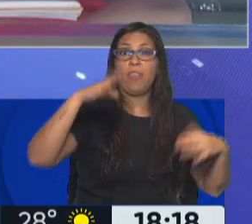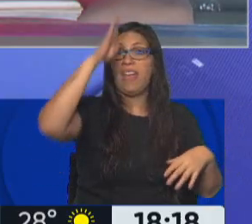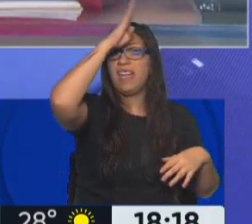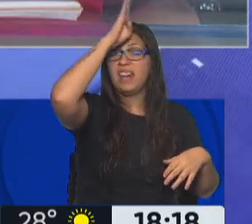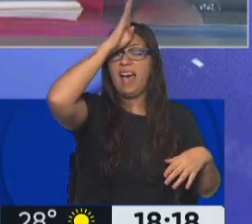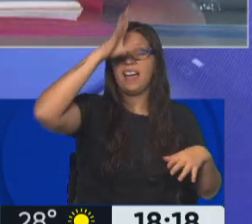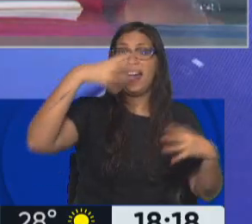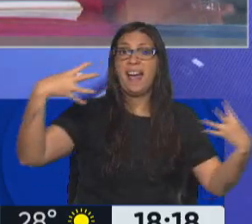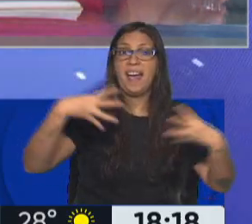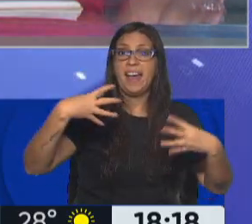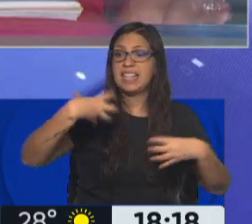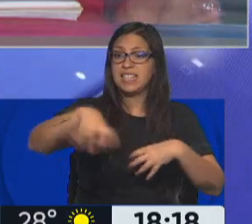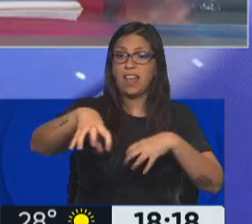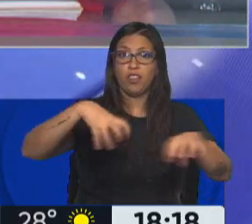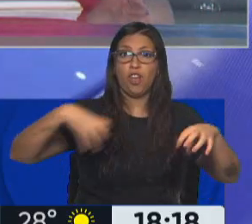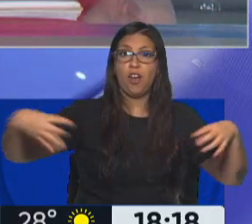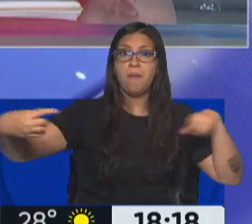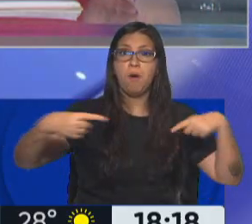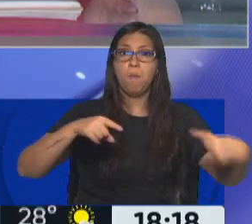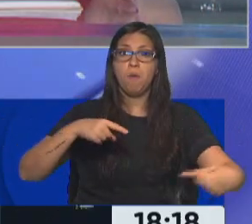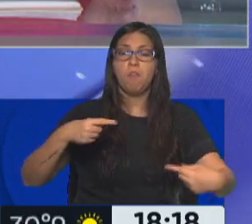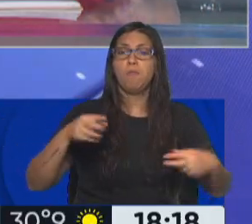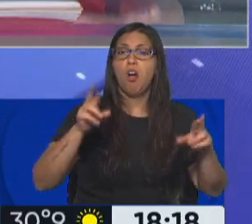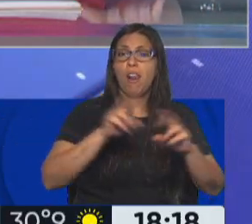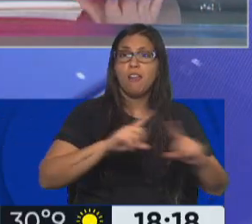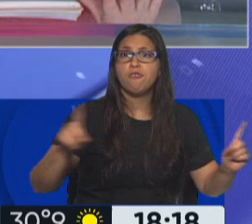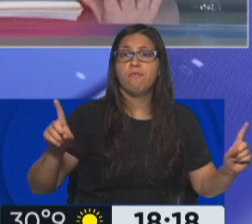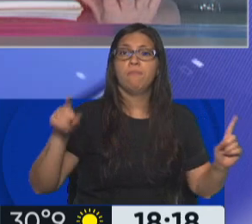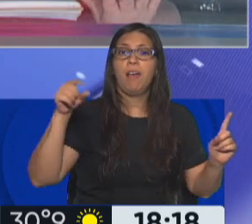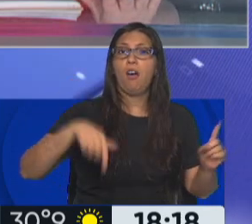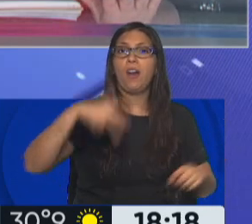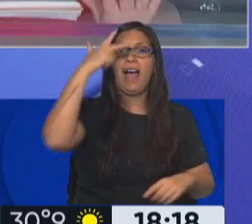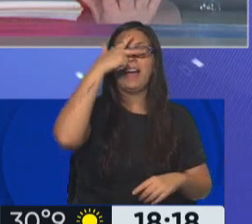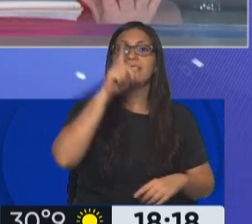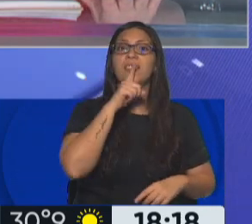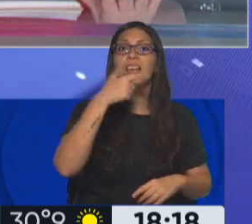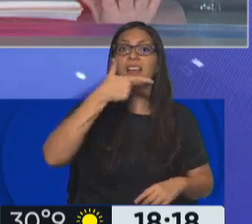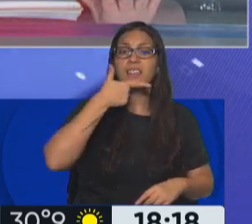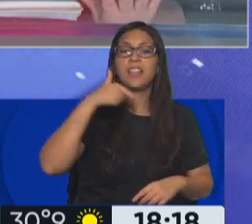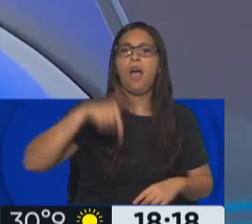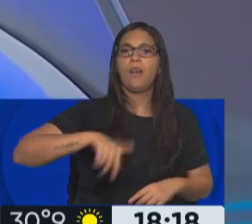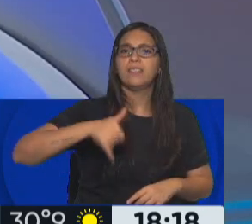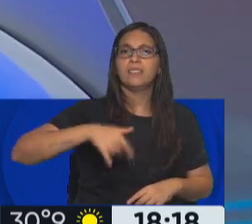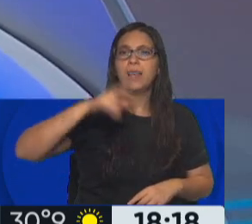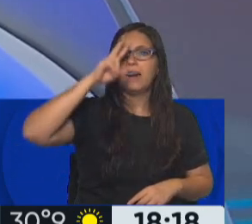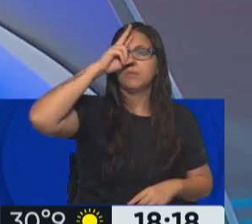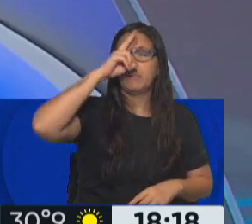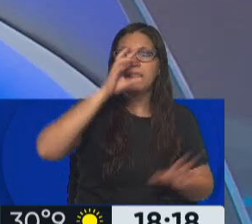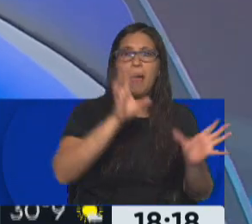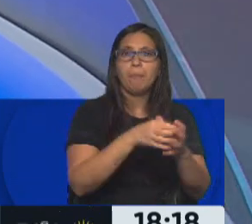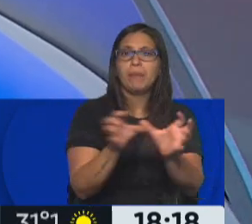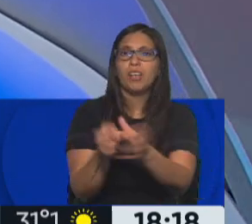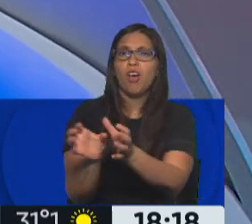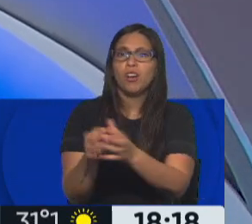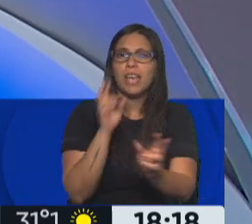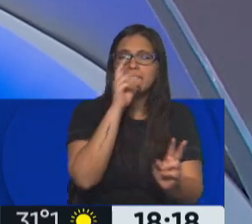sectaria. Digo, todo el panorama está abierto. Lo que estamos viendo hasta ahora es que el HTS está respetando, ¿no?, a las minorías. Hoy leía